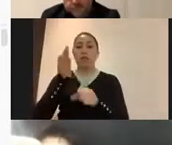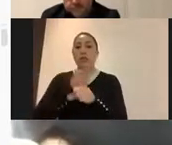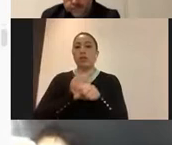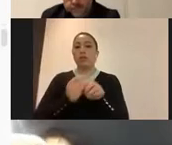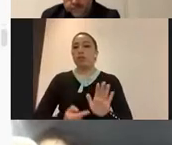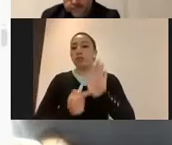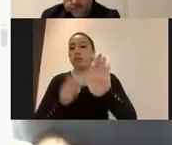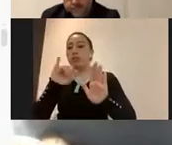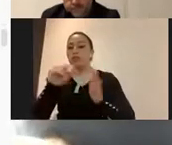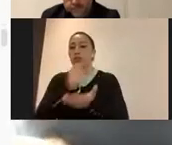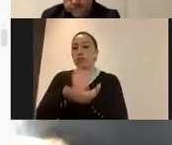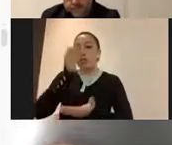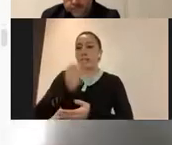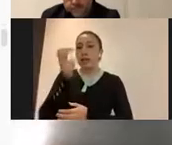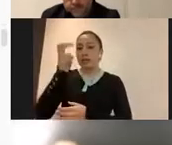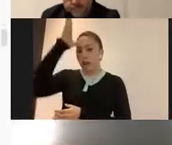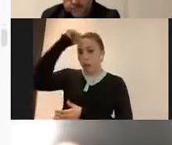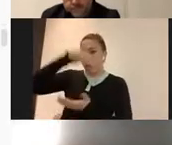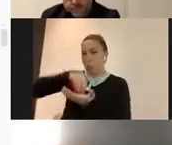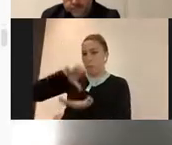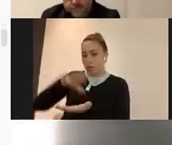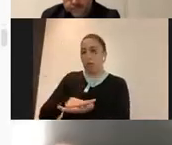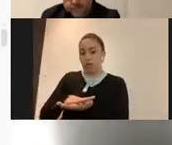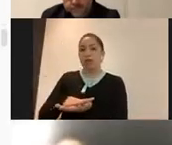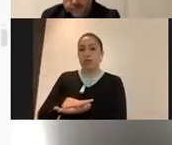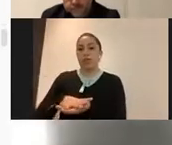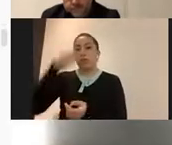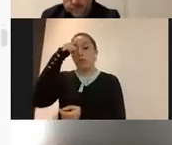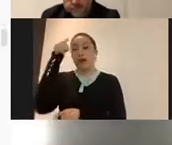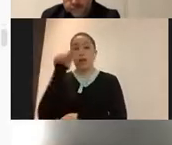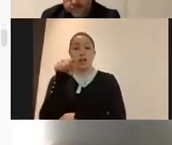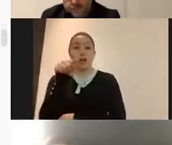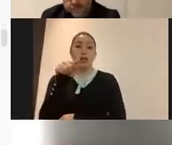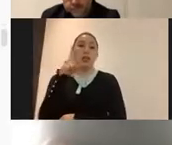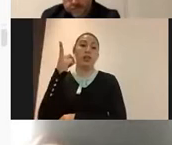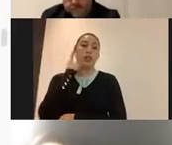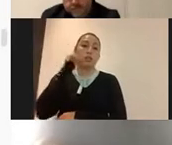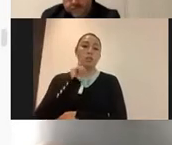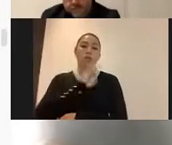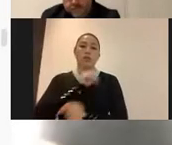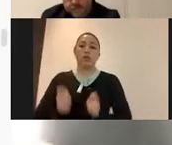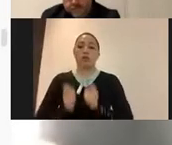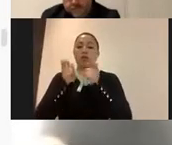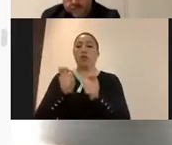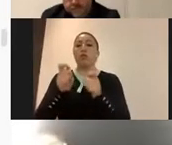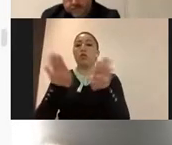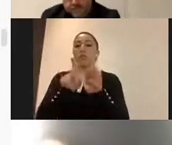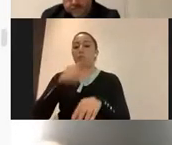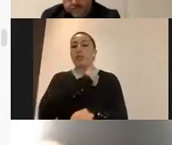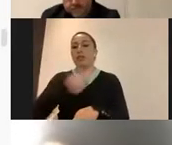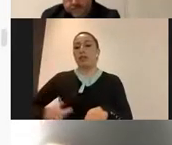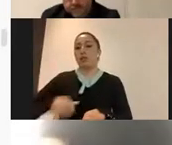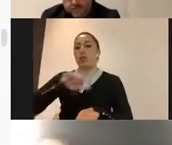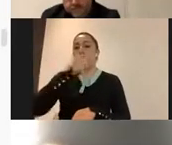acuerdo a efecto de el cambio de que la diputada pueda ejercer la presidencia con la facultad, y por eso resulta necesario designar a